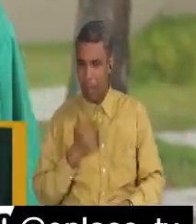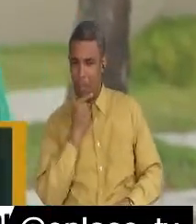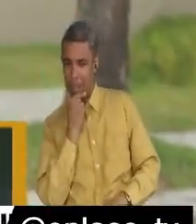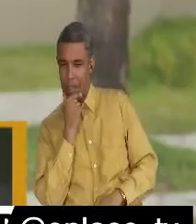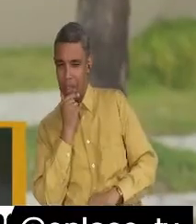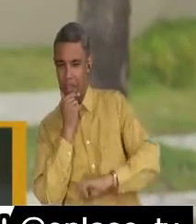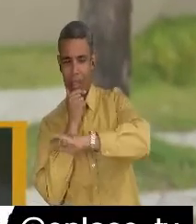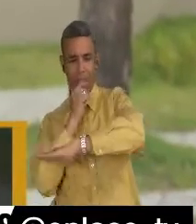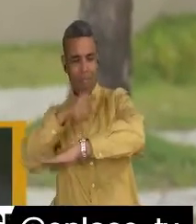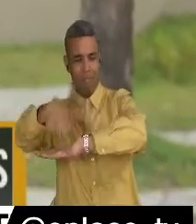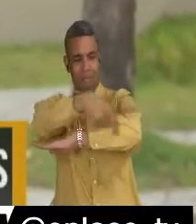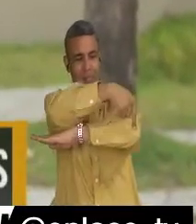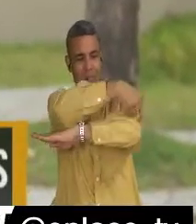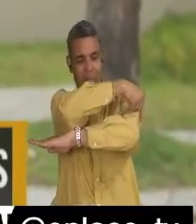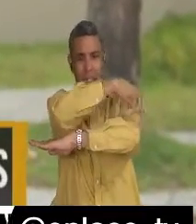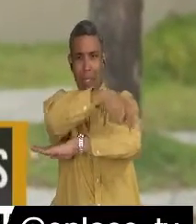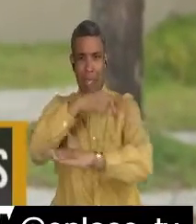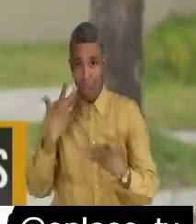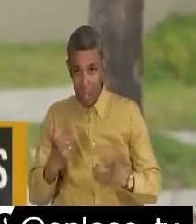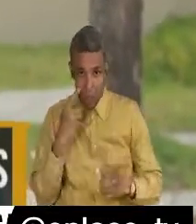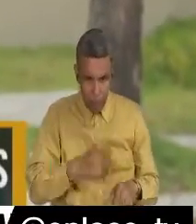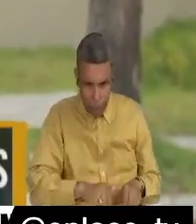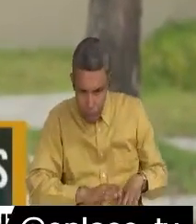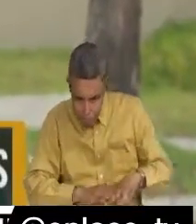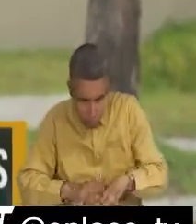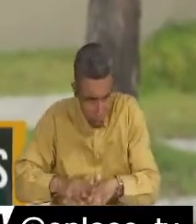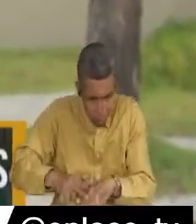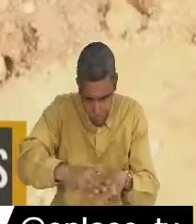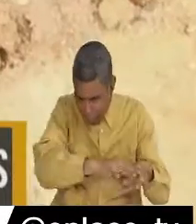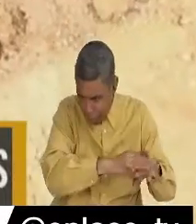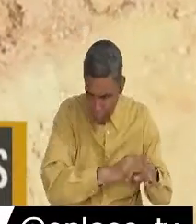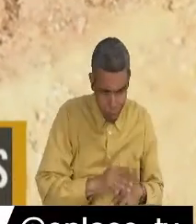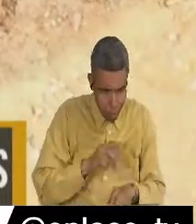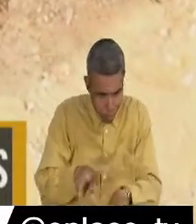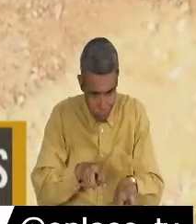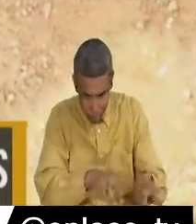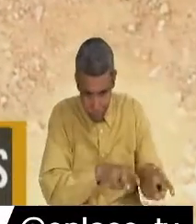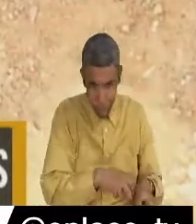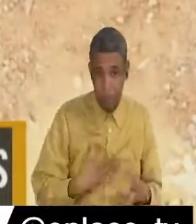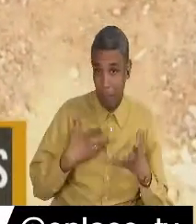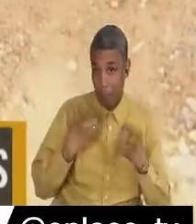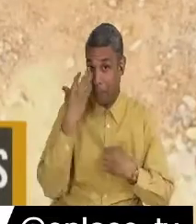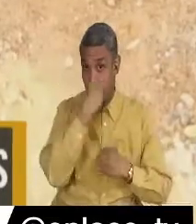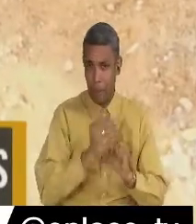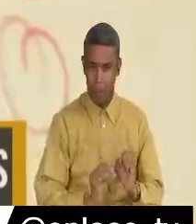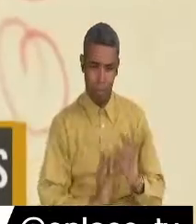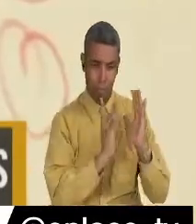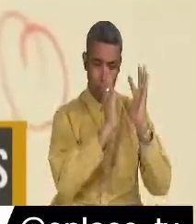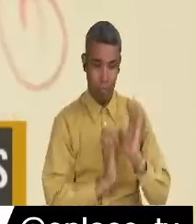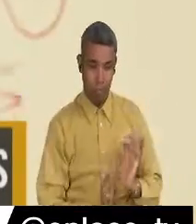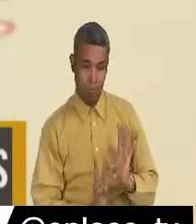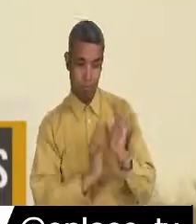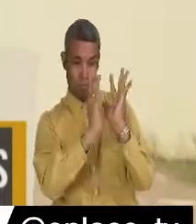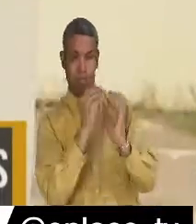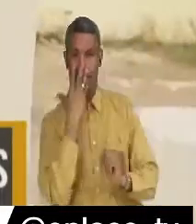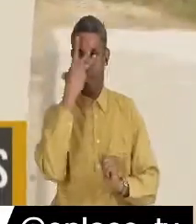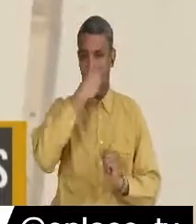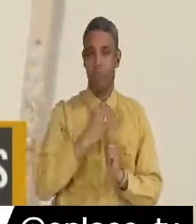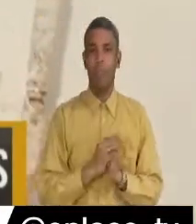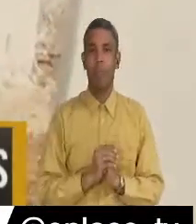obra en cuestión que tenemos aquí a nuestras espaldas. Las acciones forman parte de una solicitud que hicieron los habitantes de